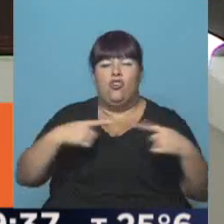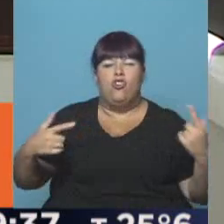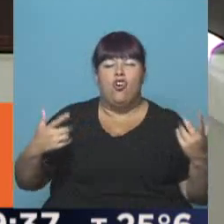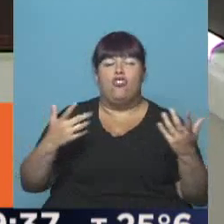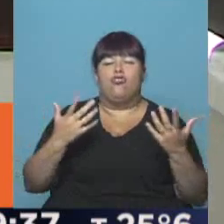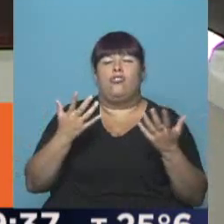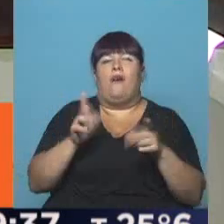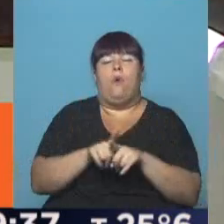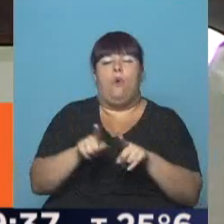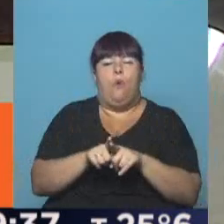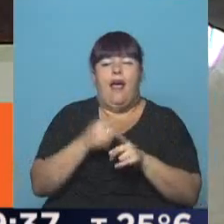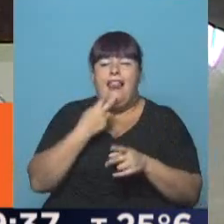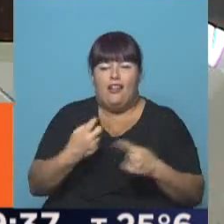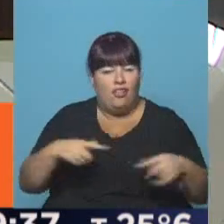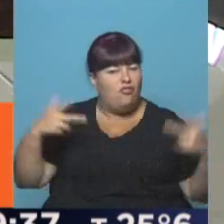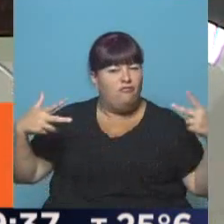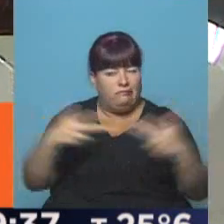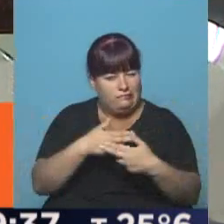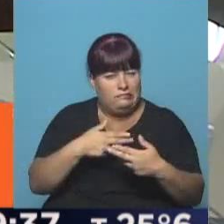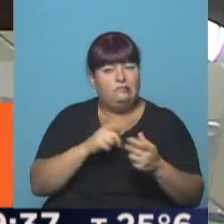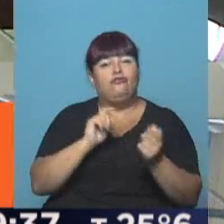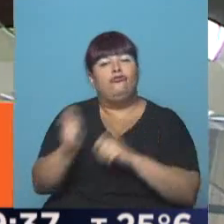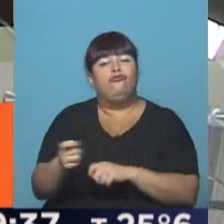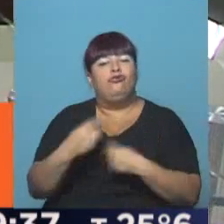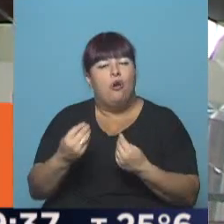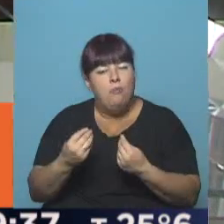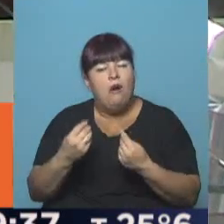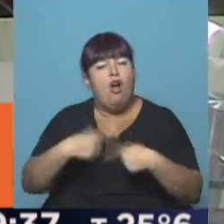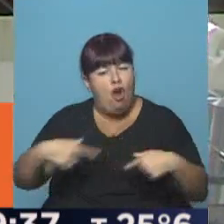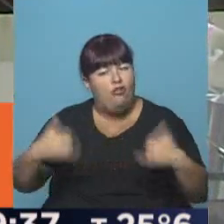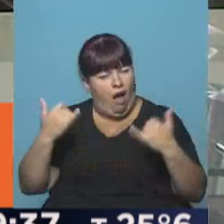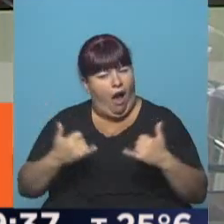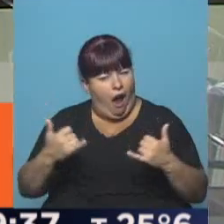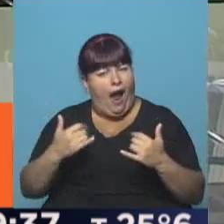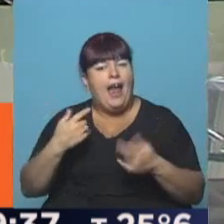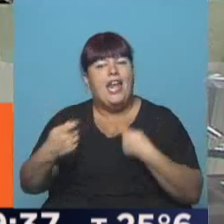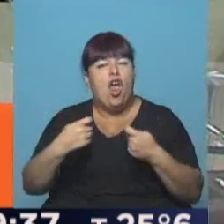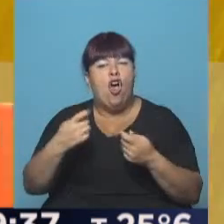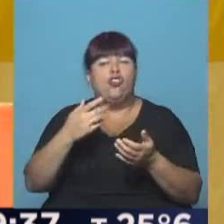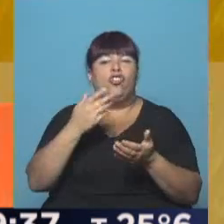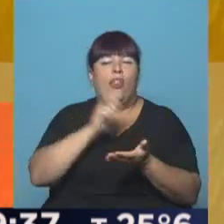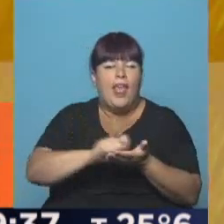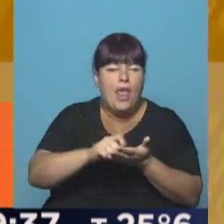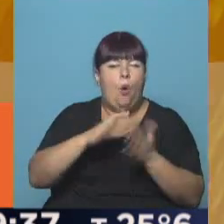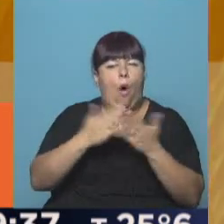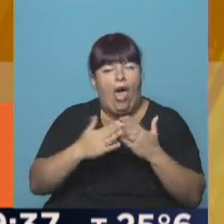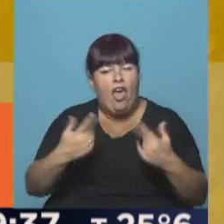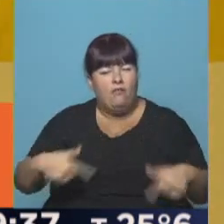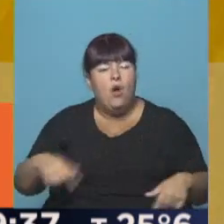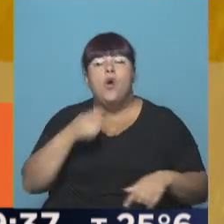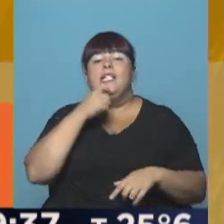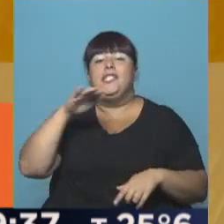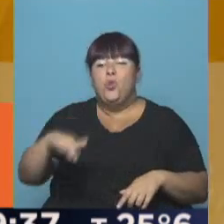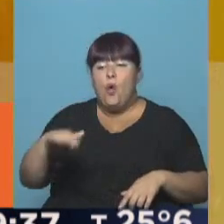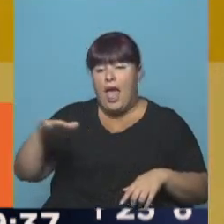es eh electrónico eh tenemos muchas opciones en las librerías y papelerías porque hay mucha cuando un chico